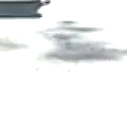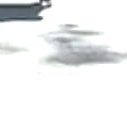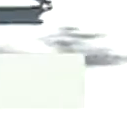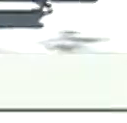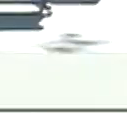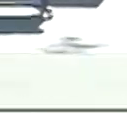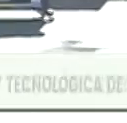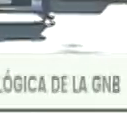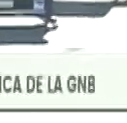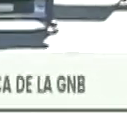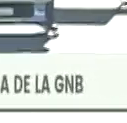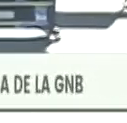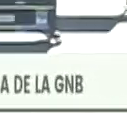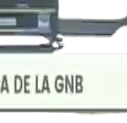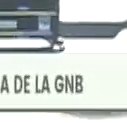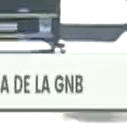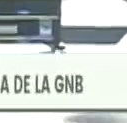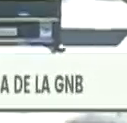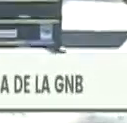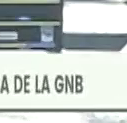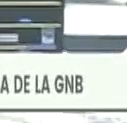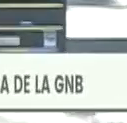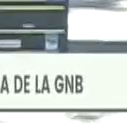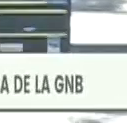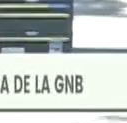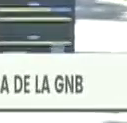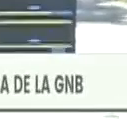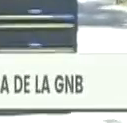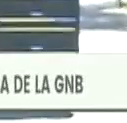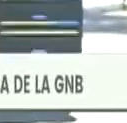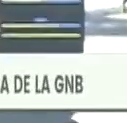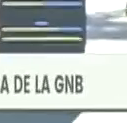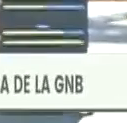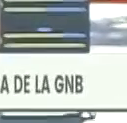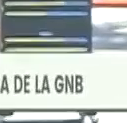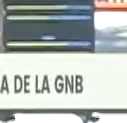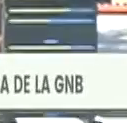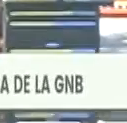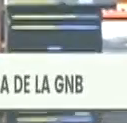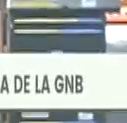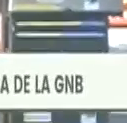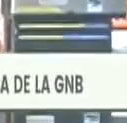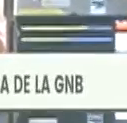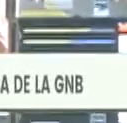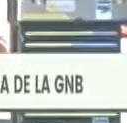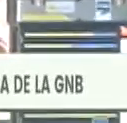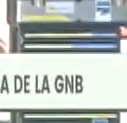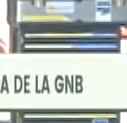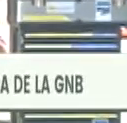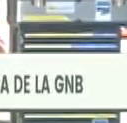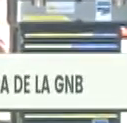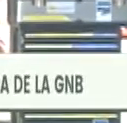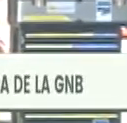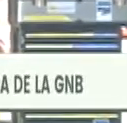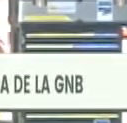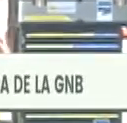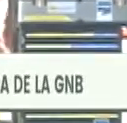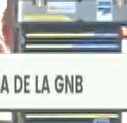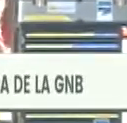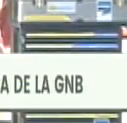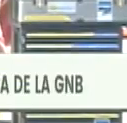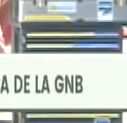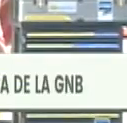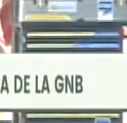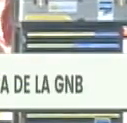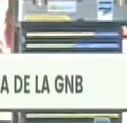unidad especializada de la guardia nacional bolivariana cuya misión principal es la de combatir de manera frontal